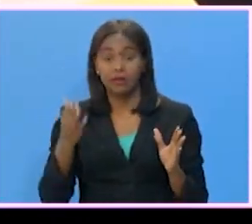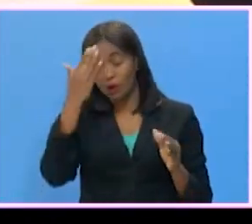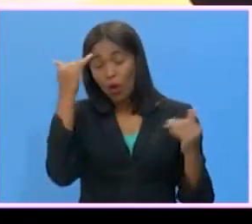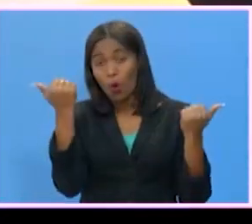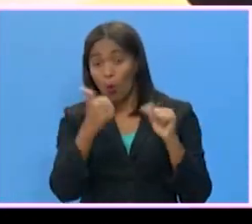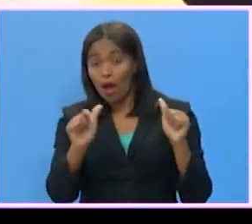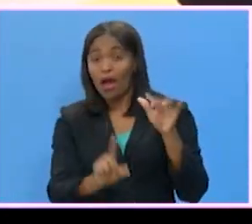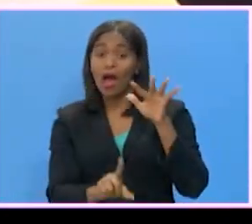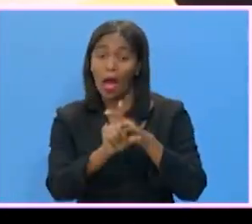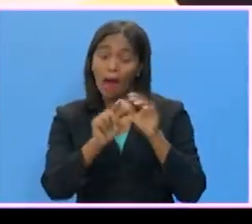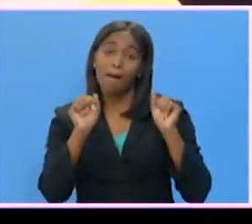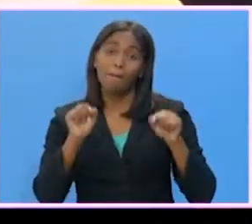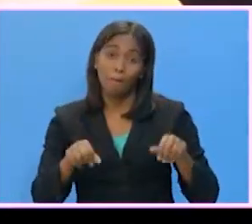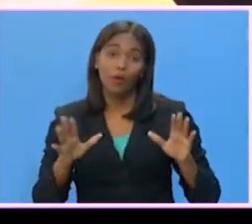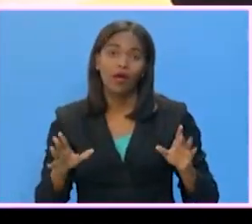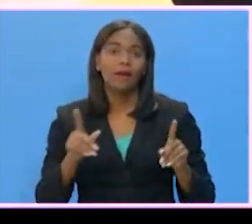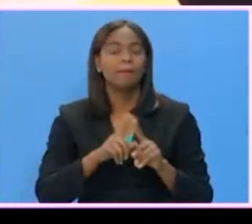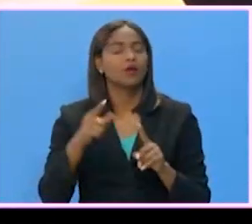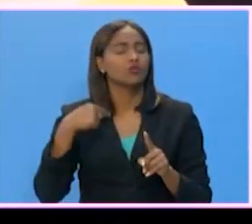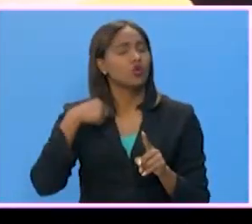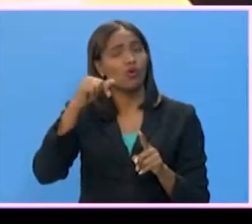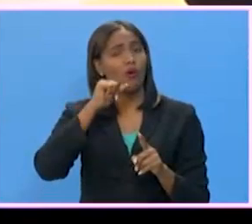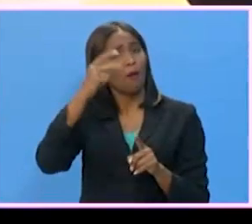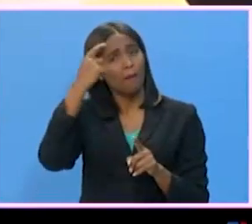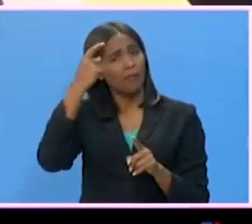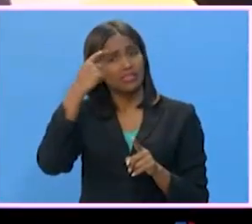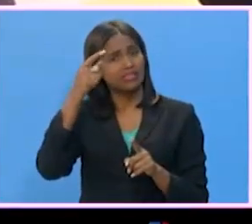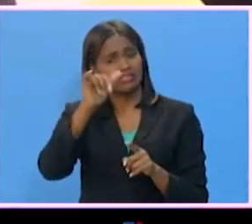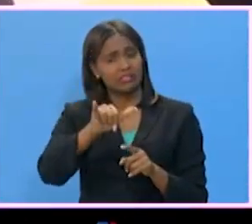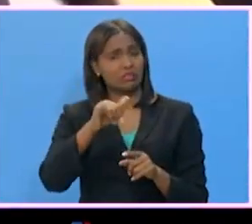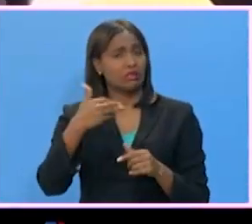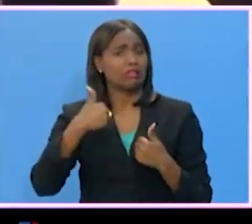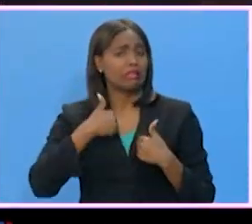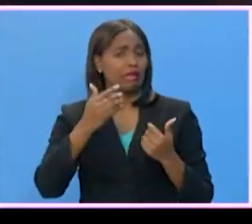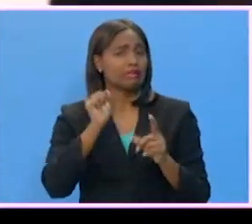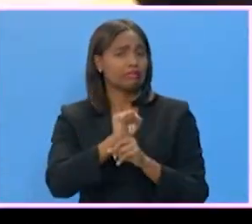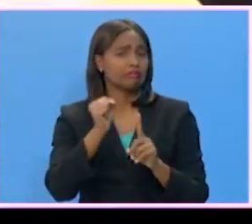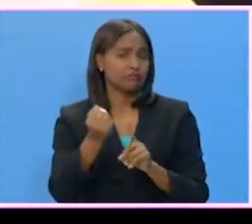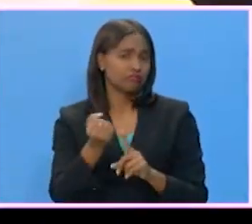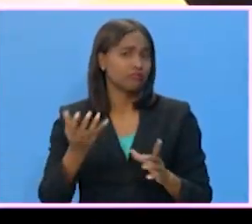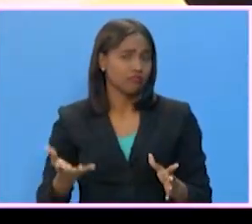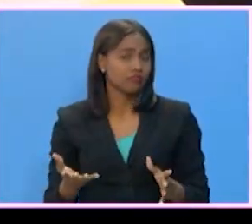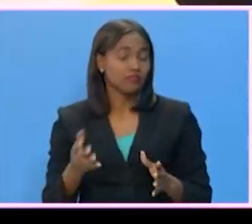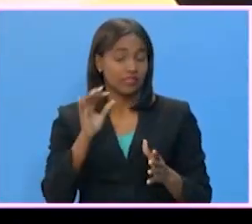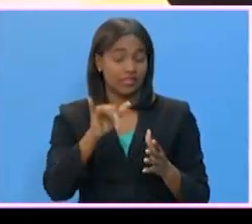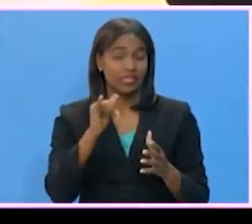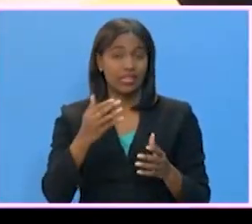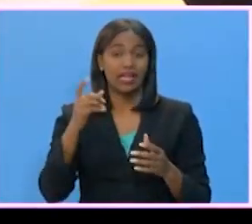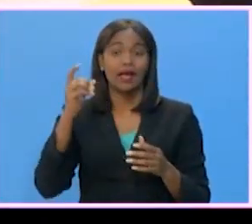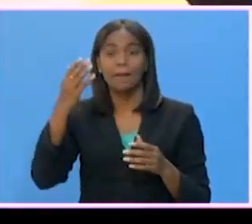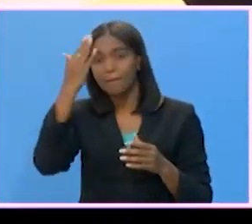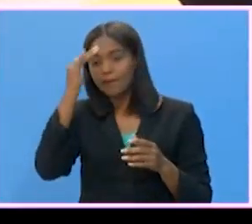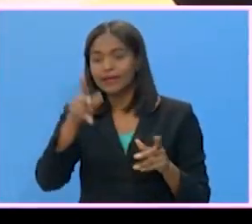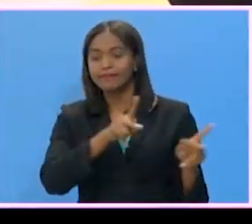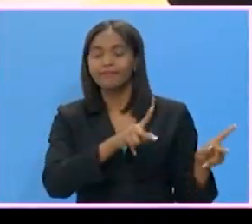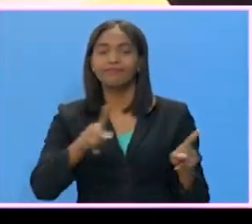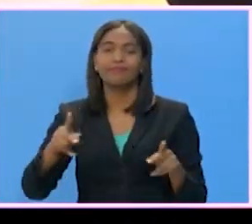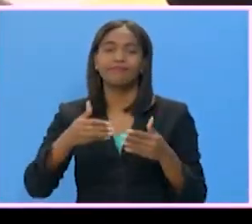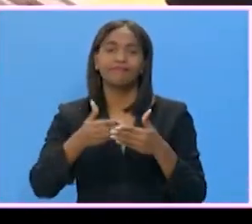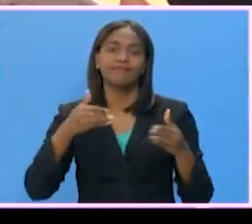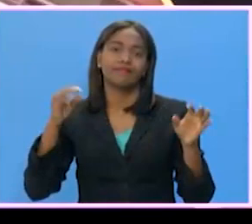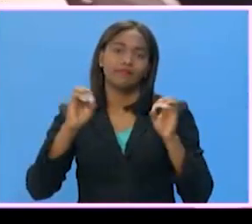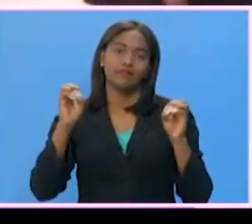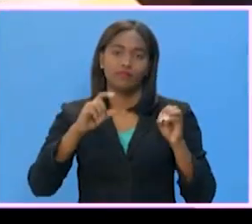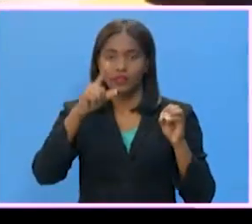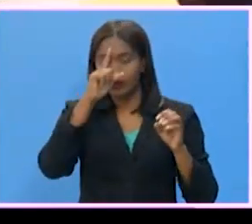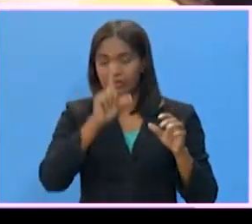cualquier cosa puede pasar, pero yo no creo que sea ahí que esté el meollo del asunto. El meollo del asunto es la falta de planificación para los